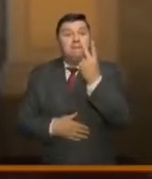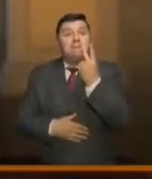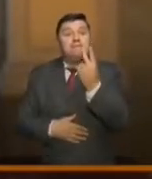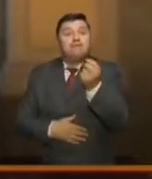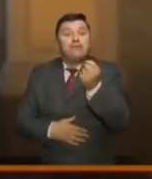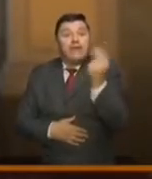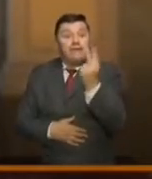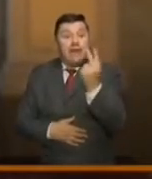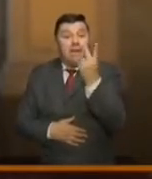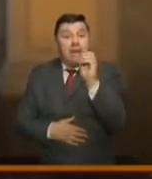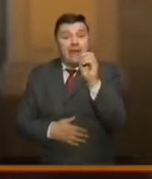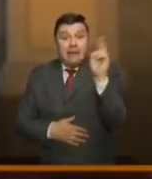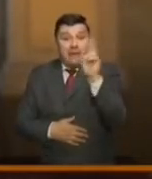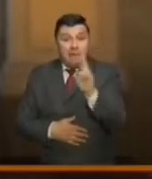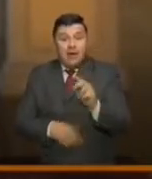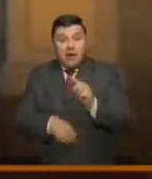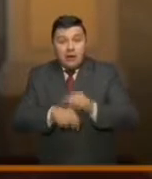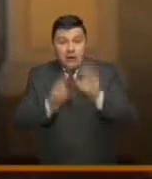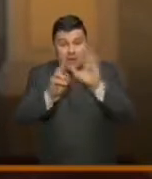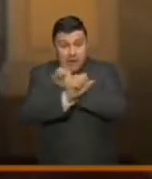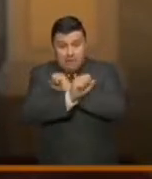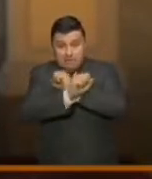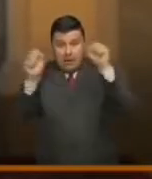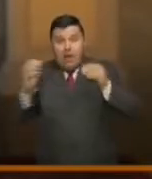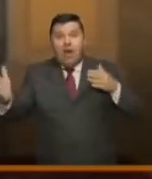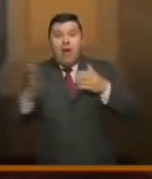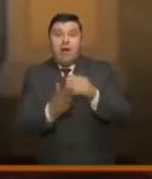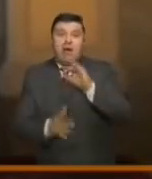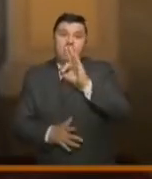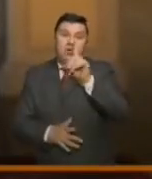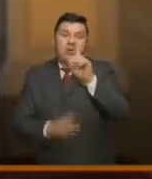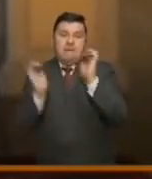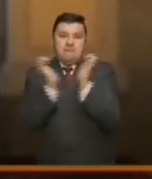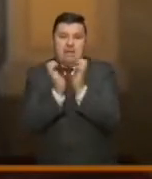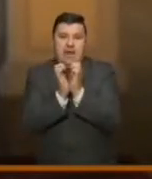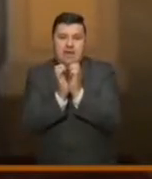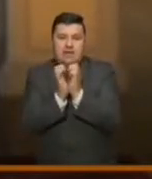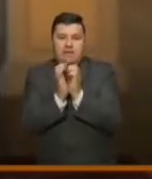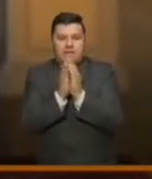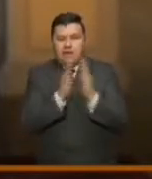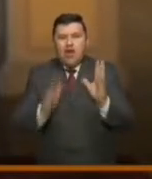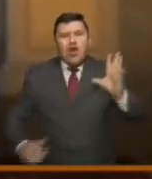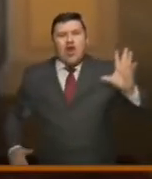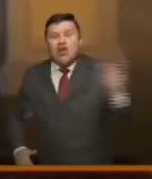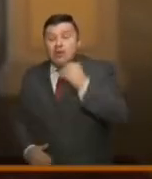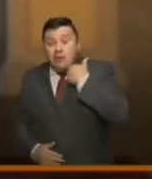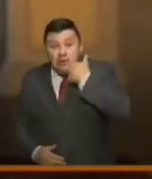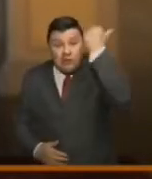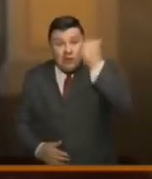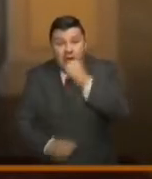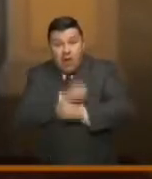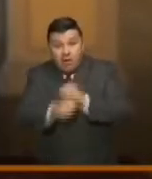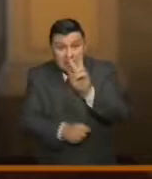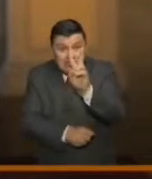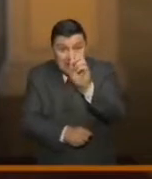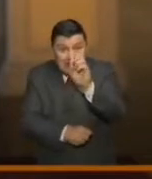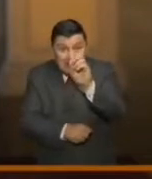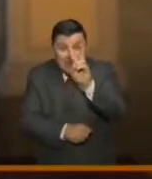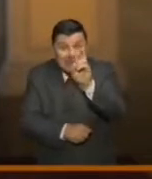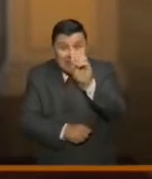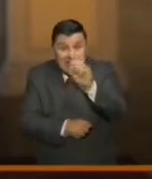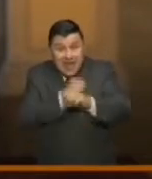a las 7 de la mañana hasta el 31 de mayo todos los adultos mayores de 70 años